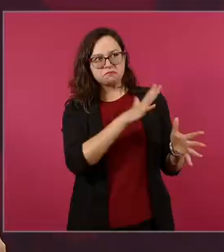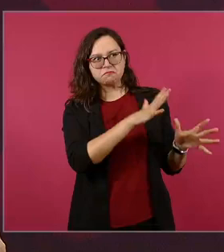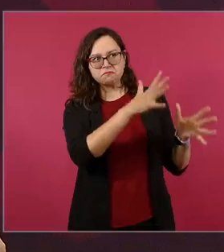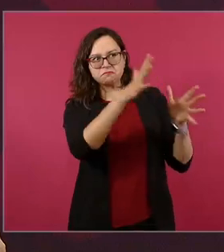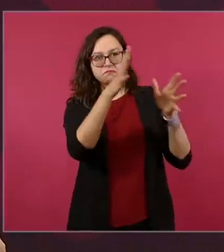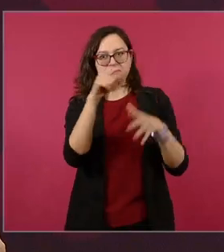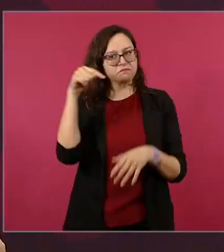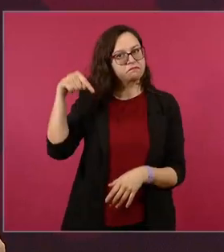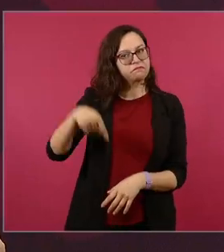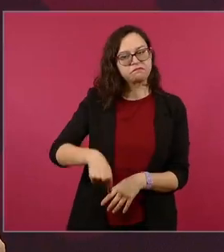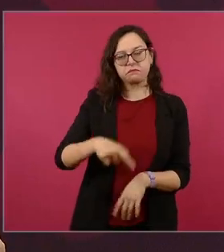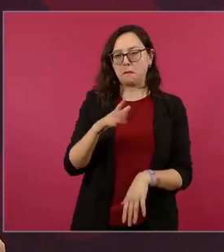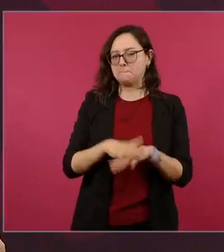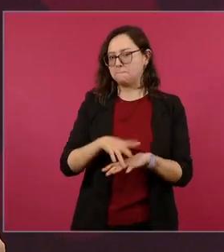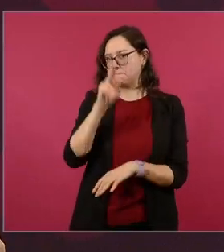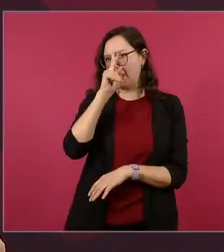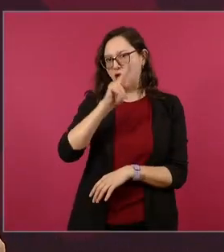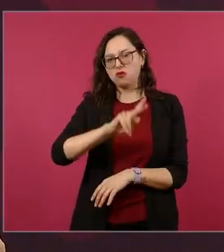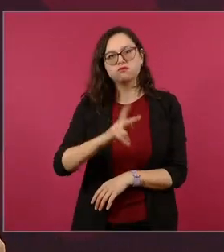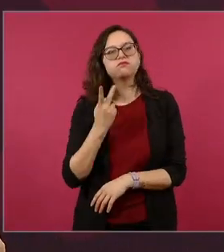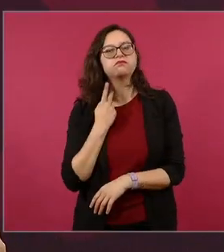muy inteligente,